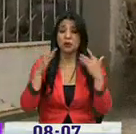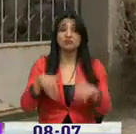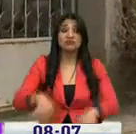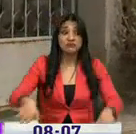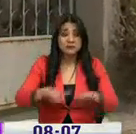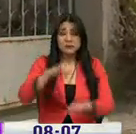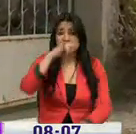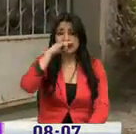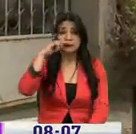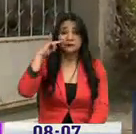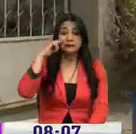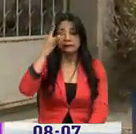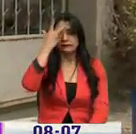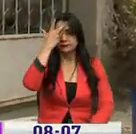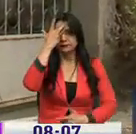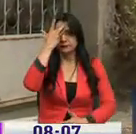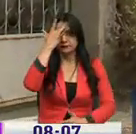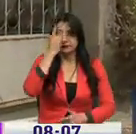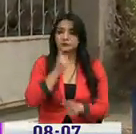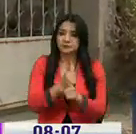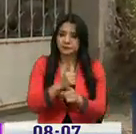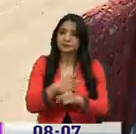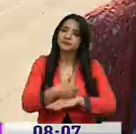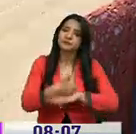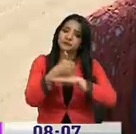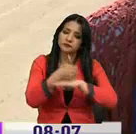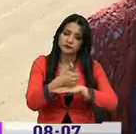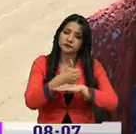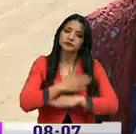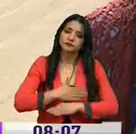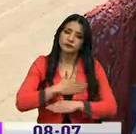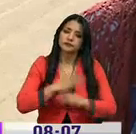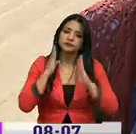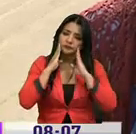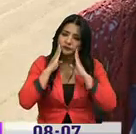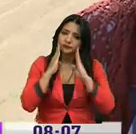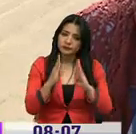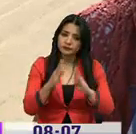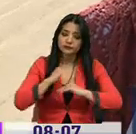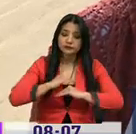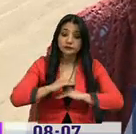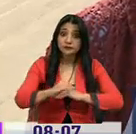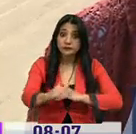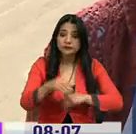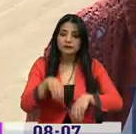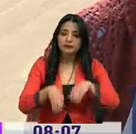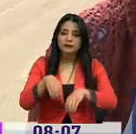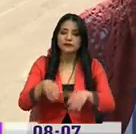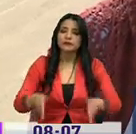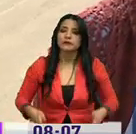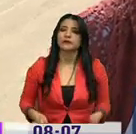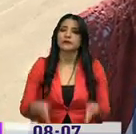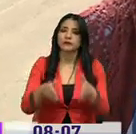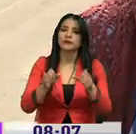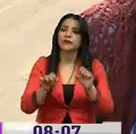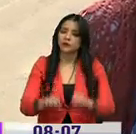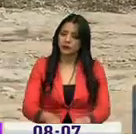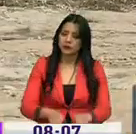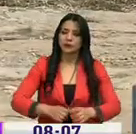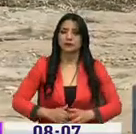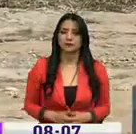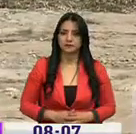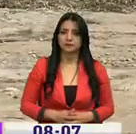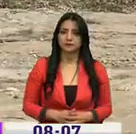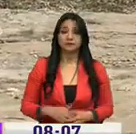allá. Entonces sí sería bueno que las autoridades pertinentes consideren esta prioridad y se dé paso a la pavimentación.